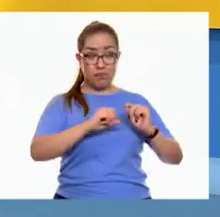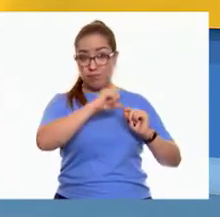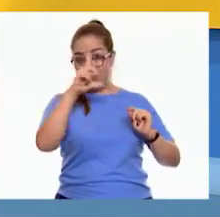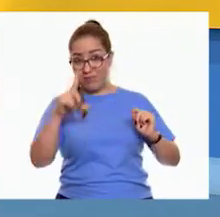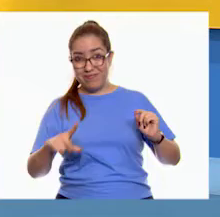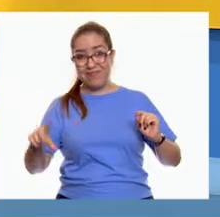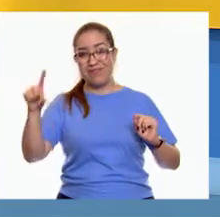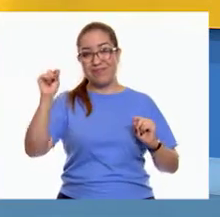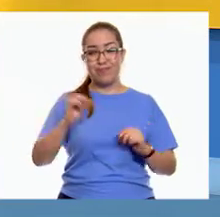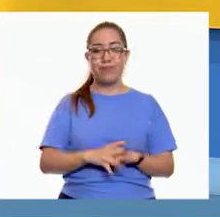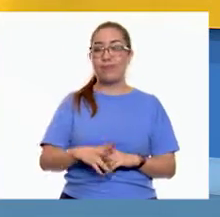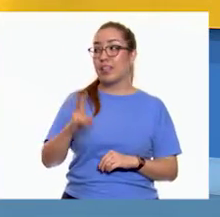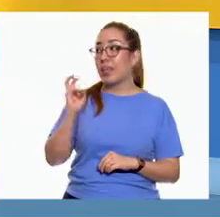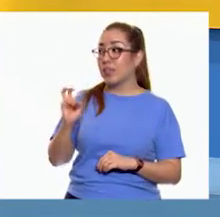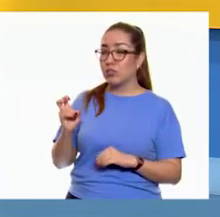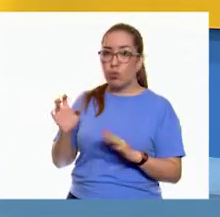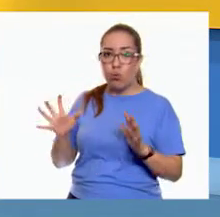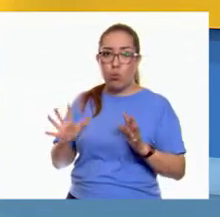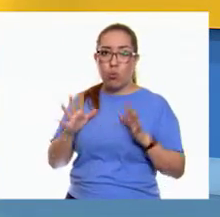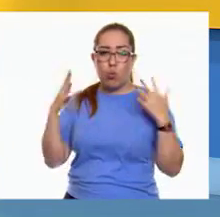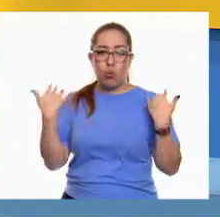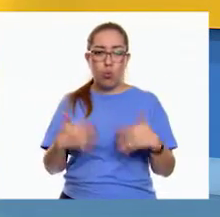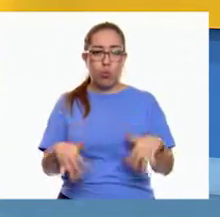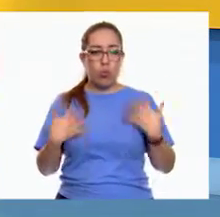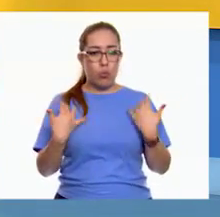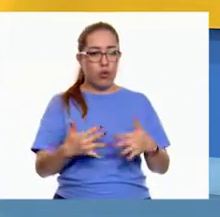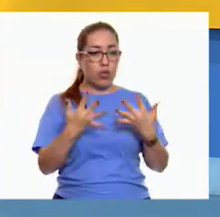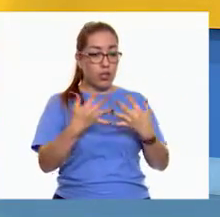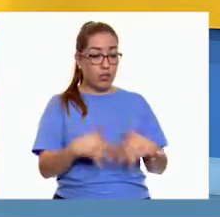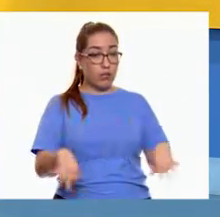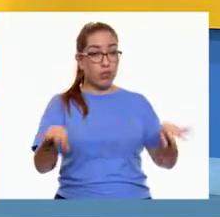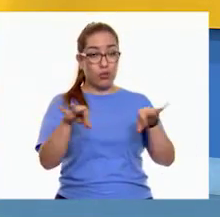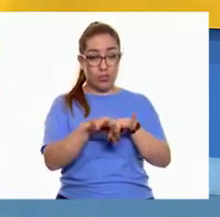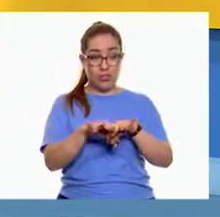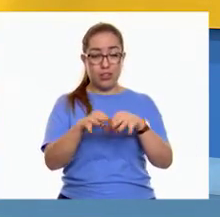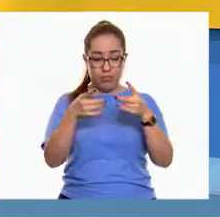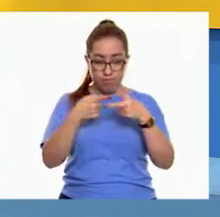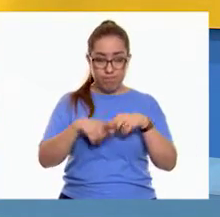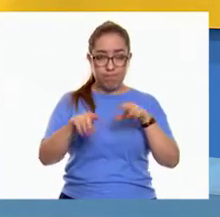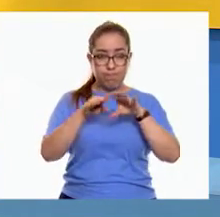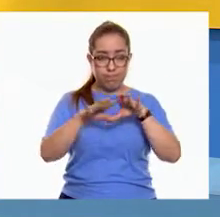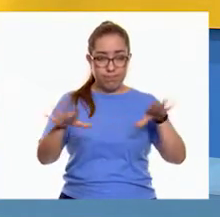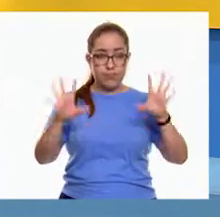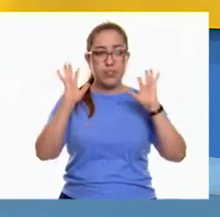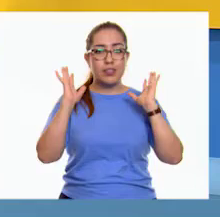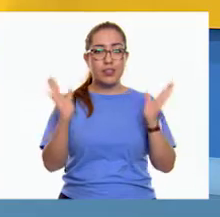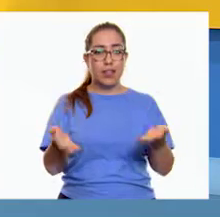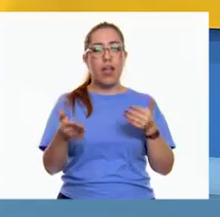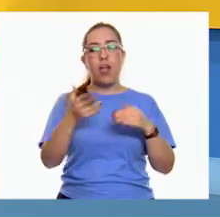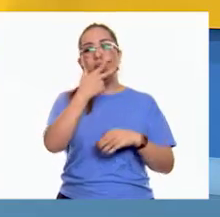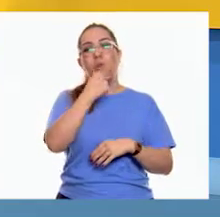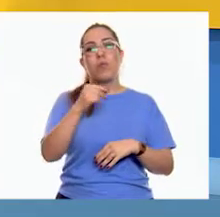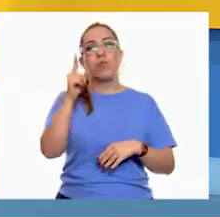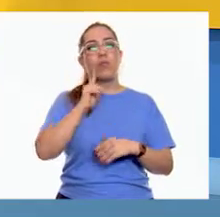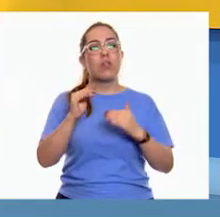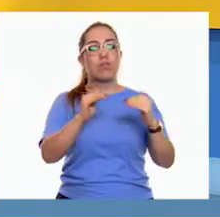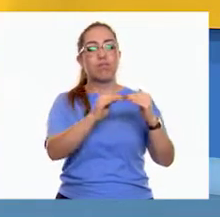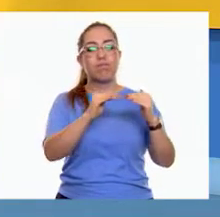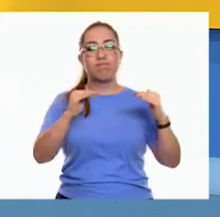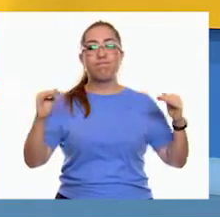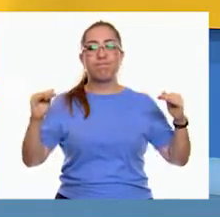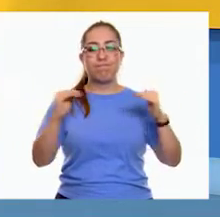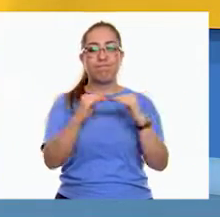Este acontecimiento fue un parteaguas en la búsqueda de la igualdad de derechos entre hombres y mujeres y